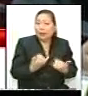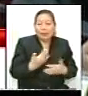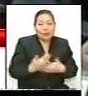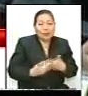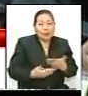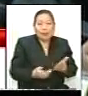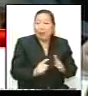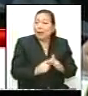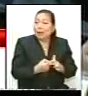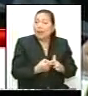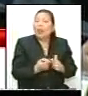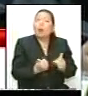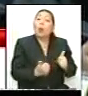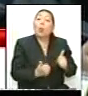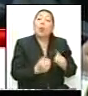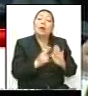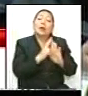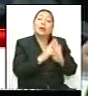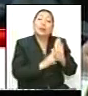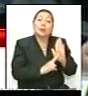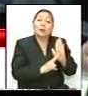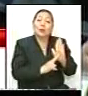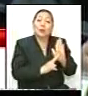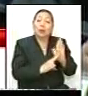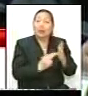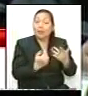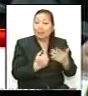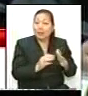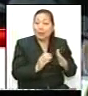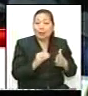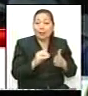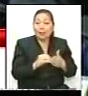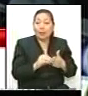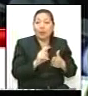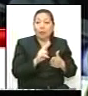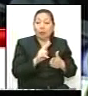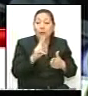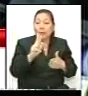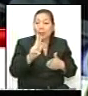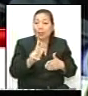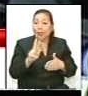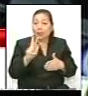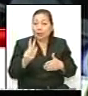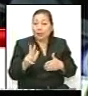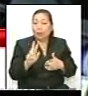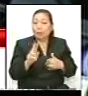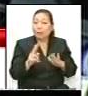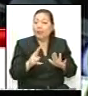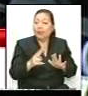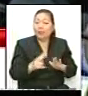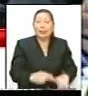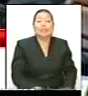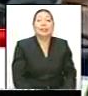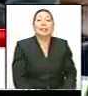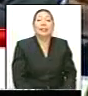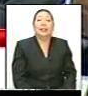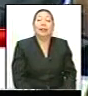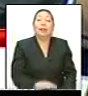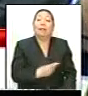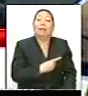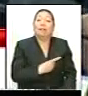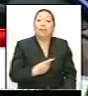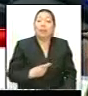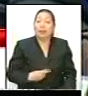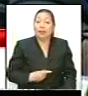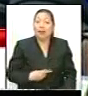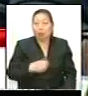procedimiento se inició mediante resolución subdirectorial 233 del 2017 de la Dirección